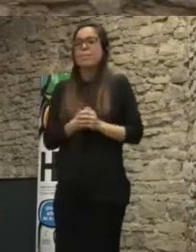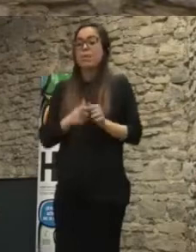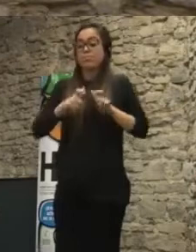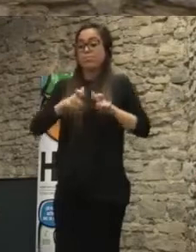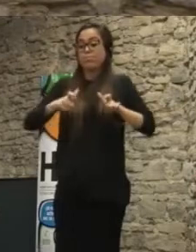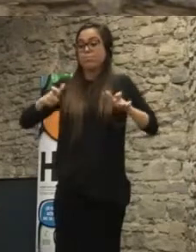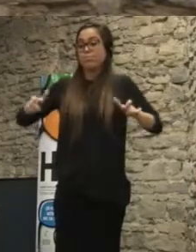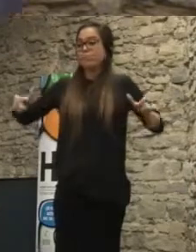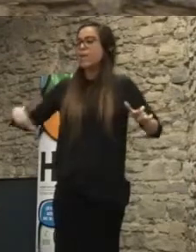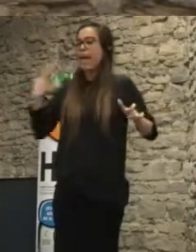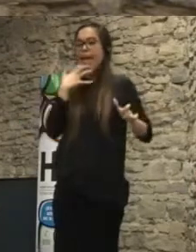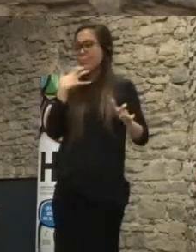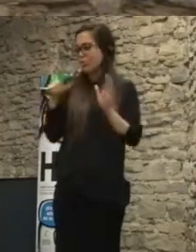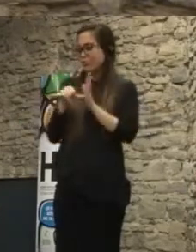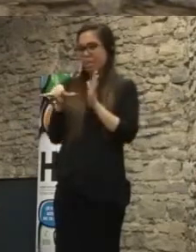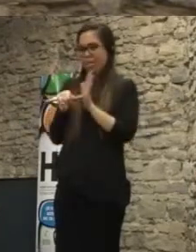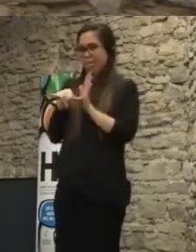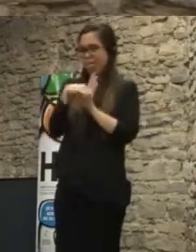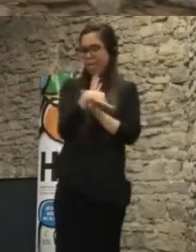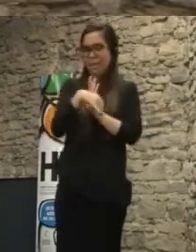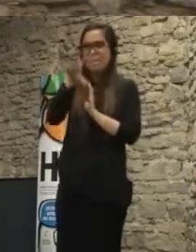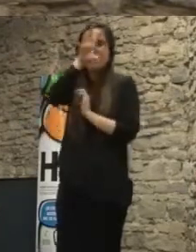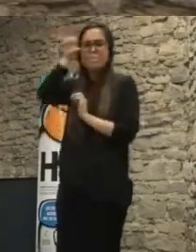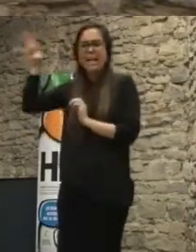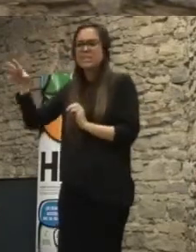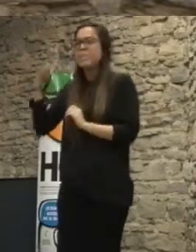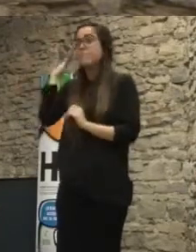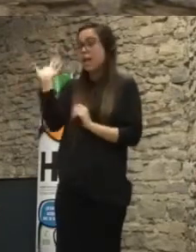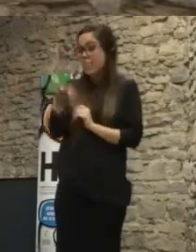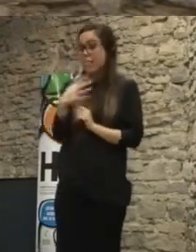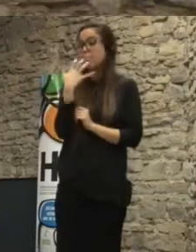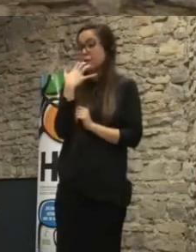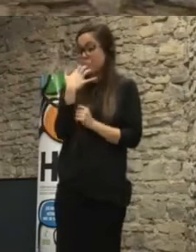tenemos ejemplos muy próximos en algunos países, Francia, por ejemplo,